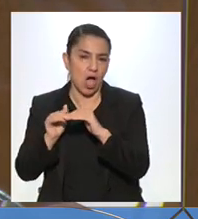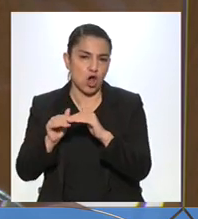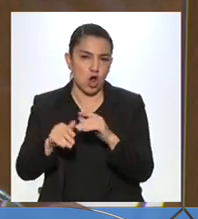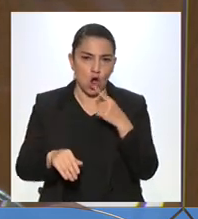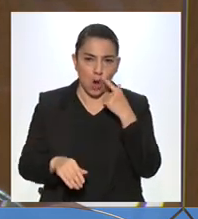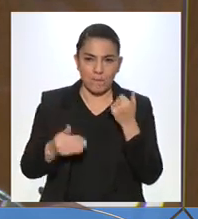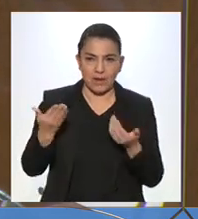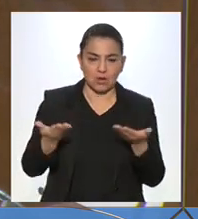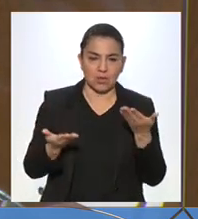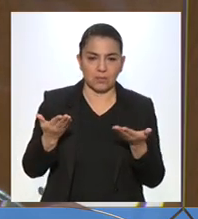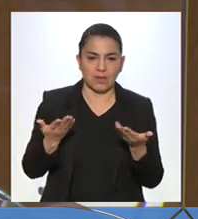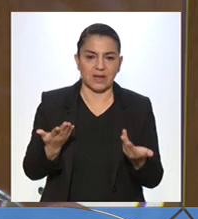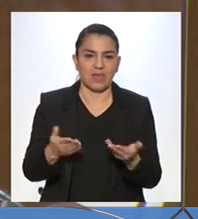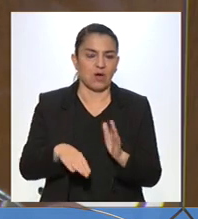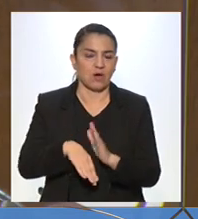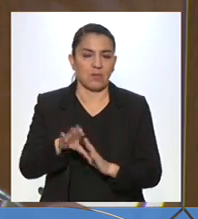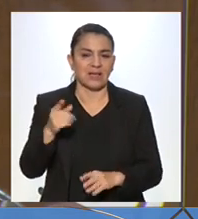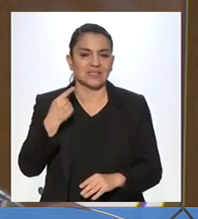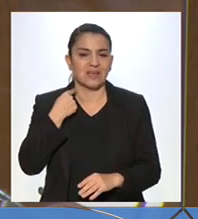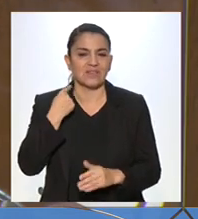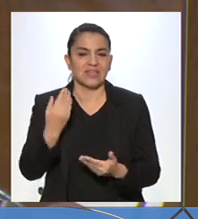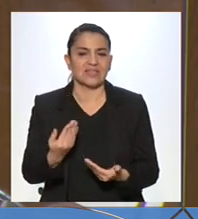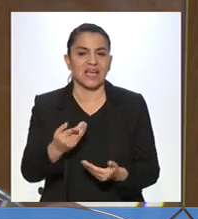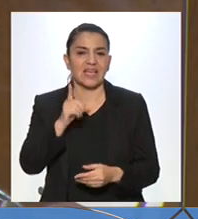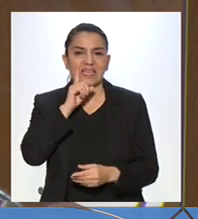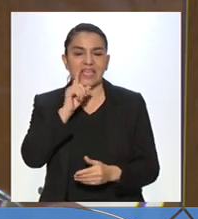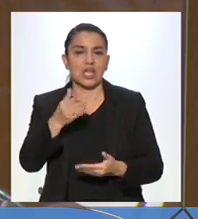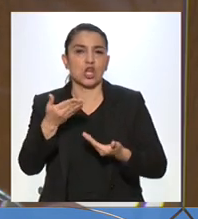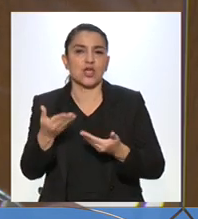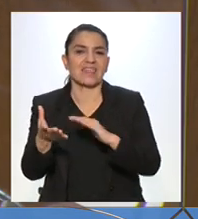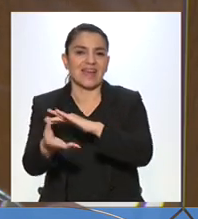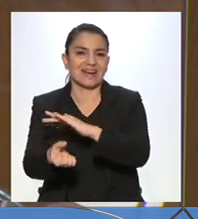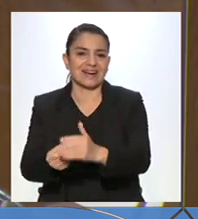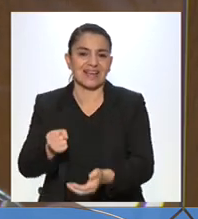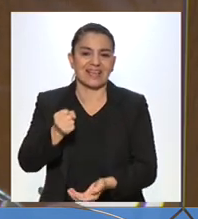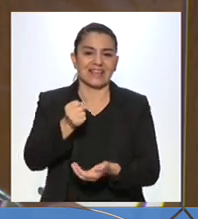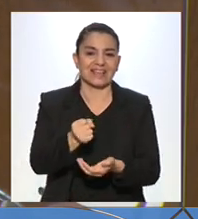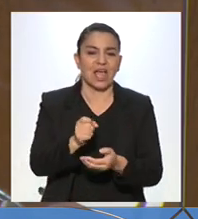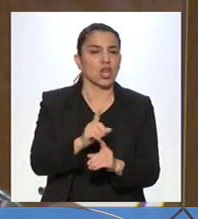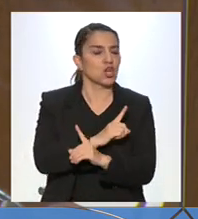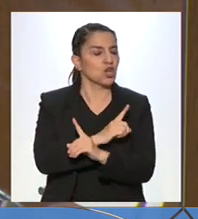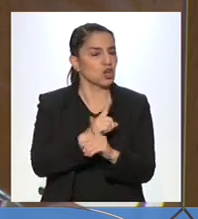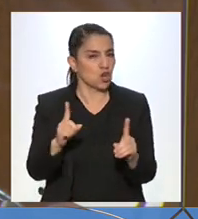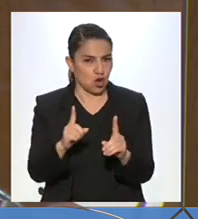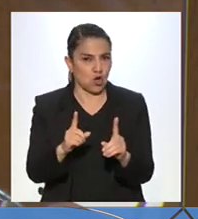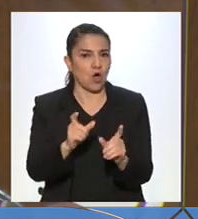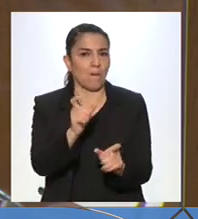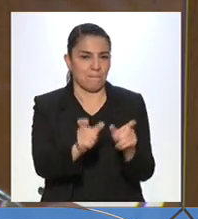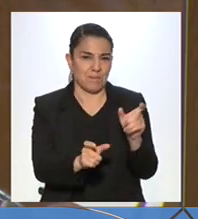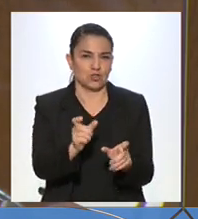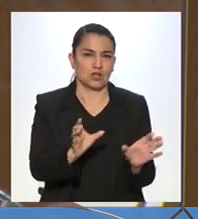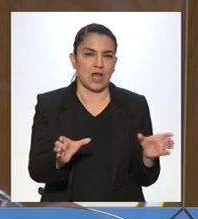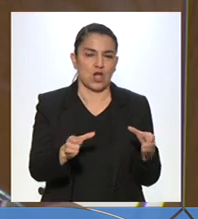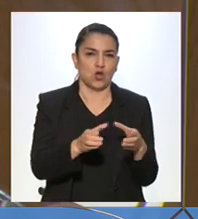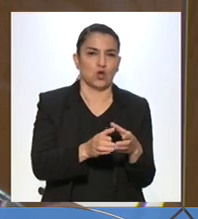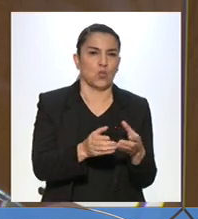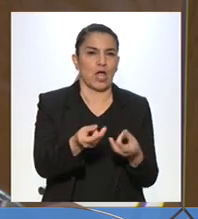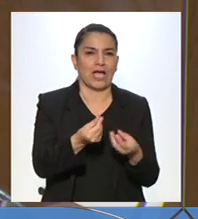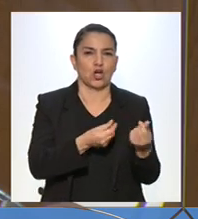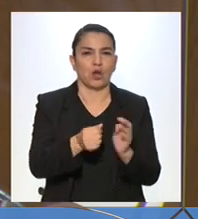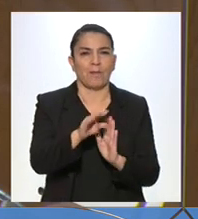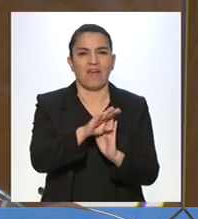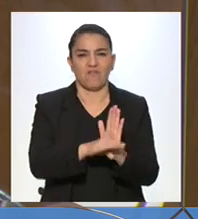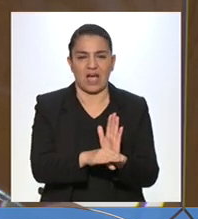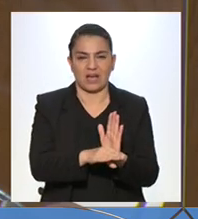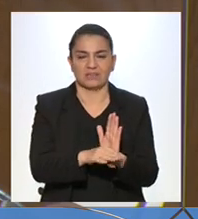mitad, las más afectadas. ¿Quiénes hoy día van a poder retirar? No son precisamente los quintiles más bajos, son la gente de